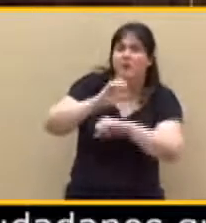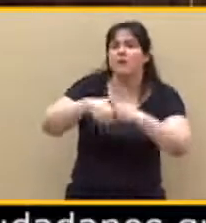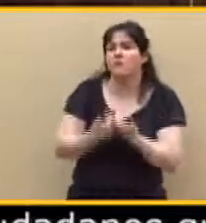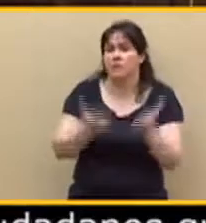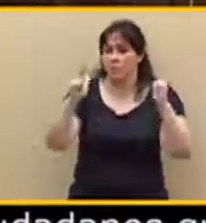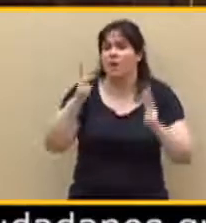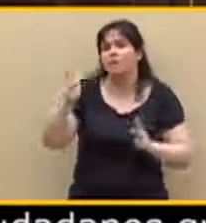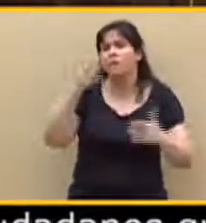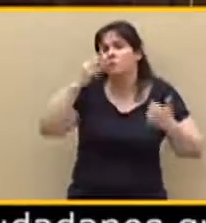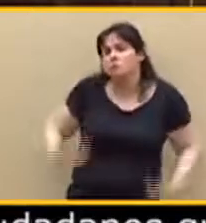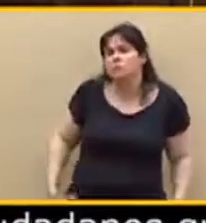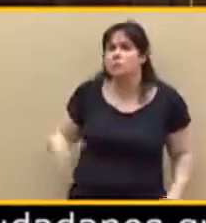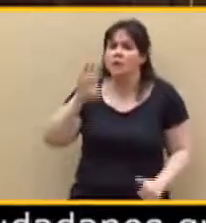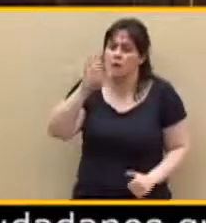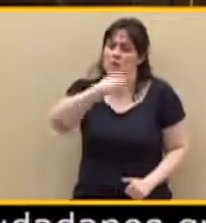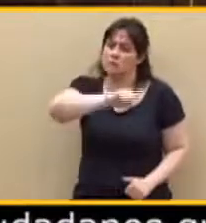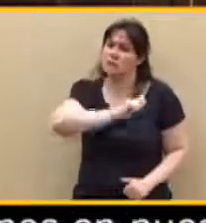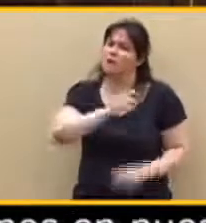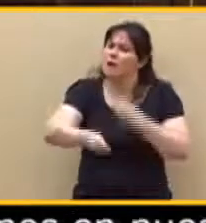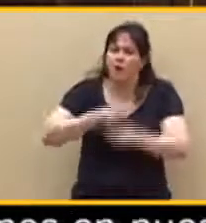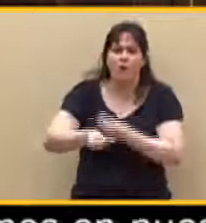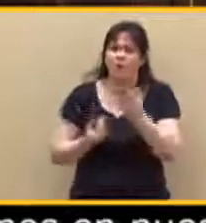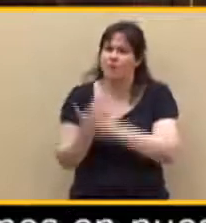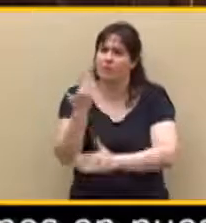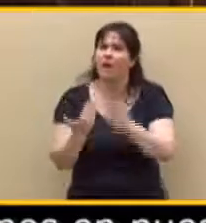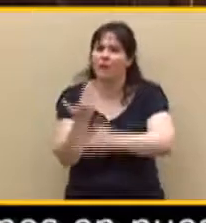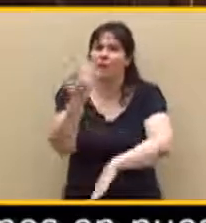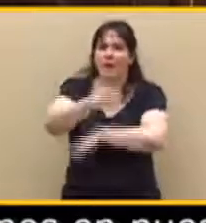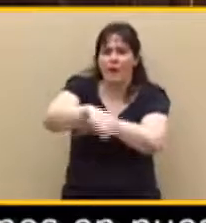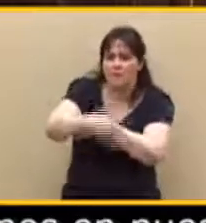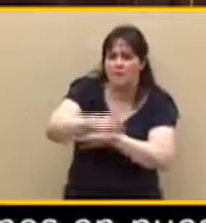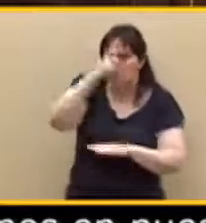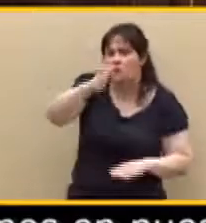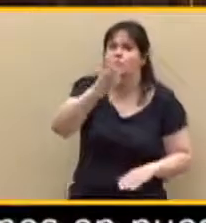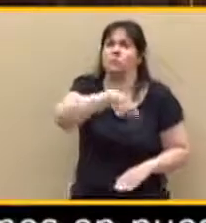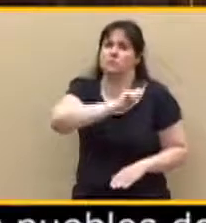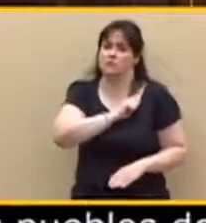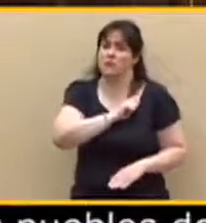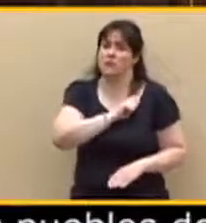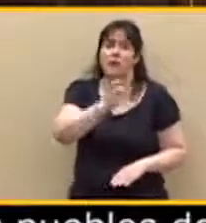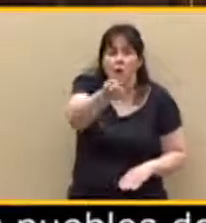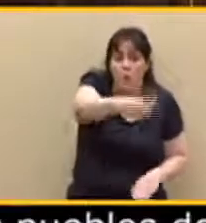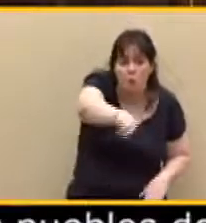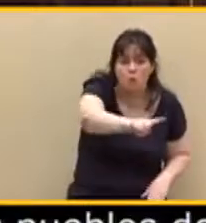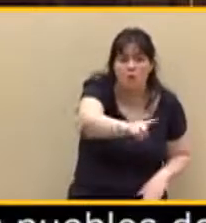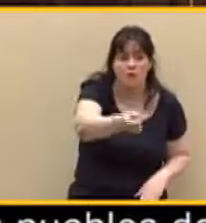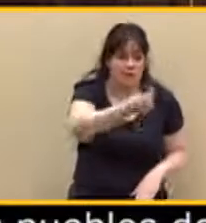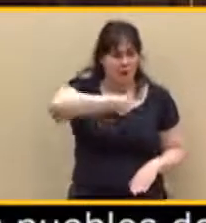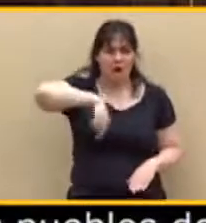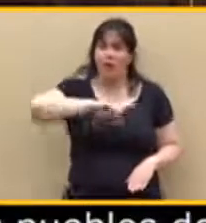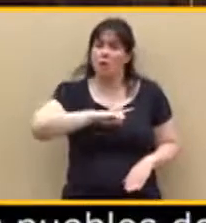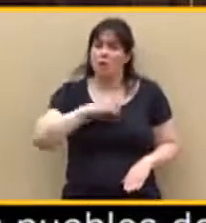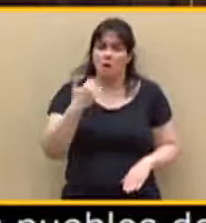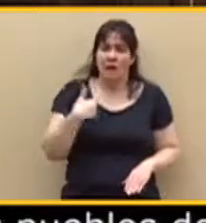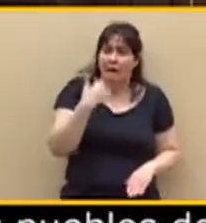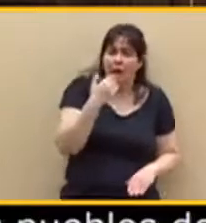país, que lo hacen cada día en las calles, en los pueblos de España, ustedes a nosotros ya no nos intimidan, señorías.